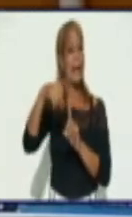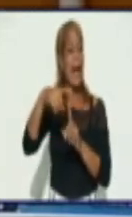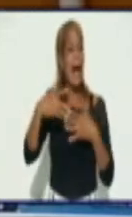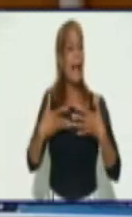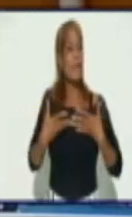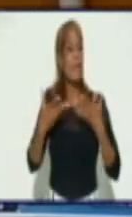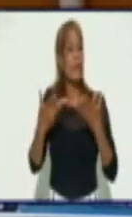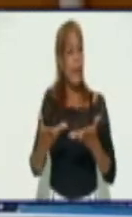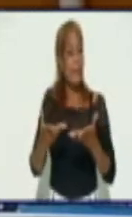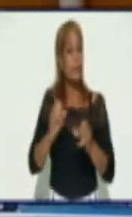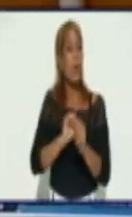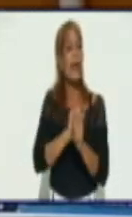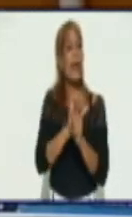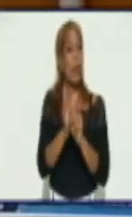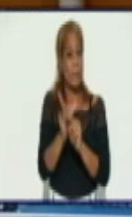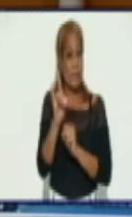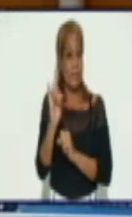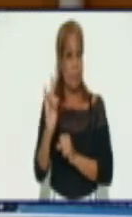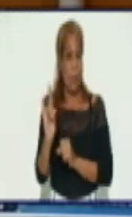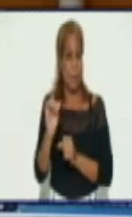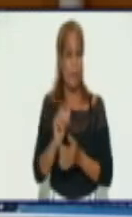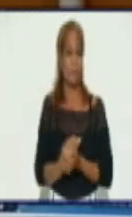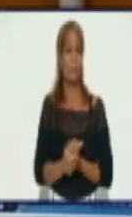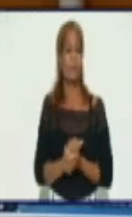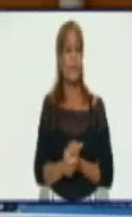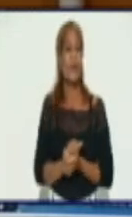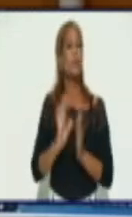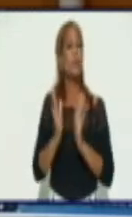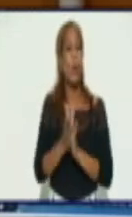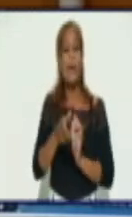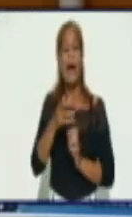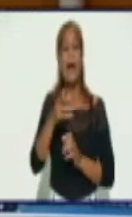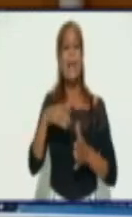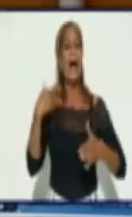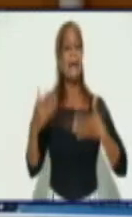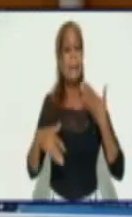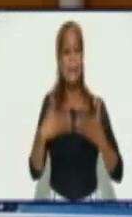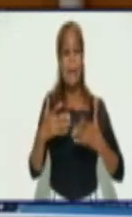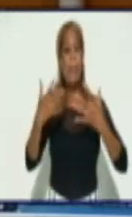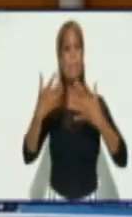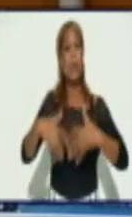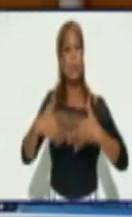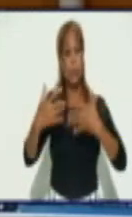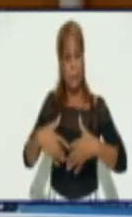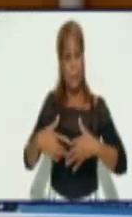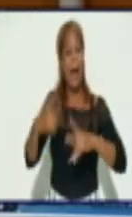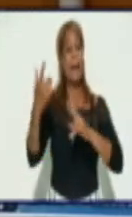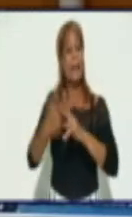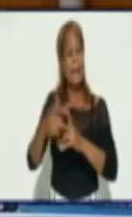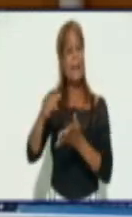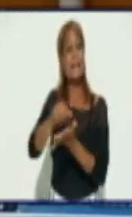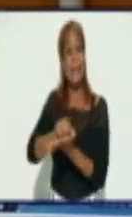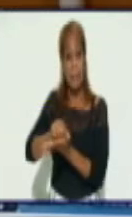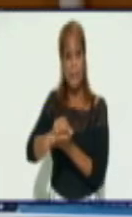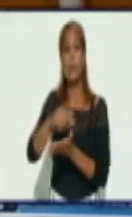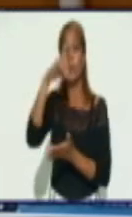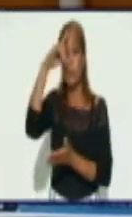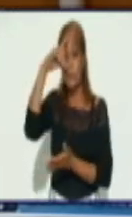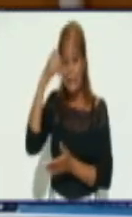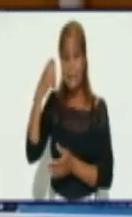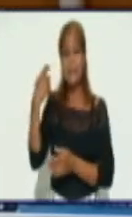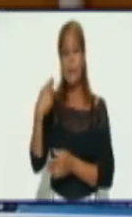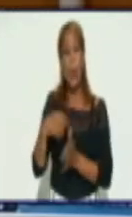cob y 19 las actividades productivas y de servicios vitales que las aseguran el responsable